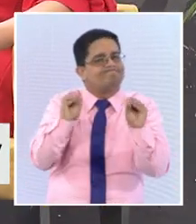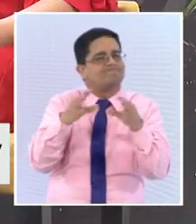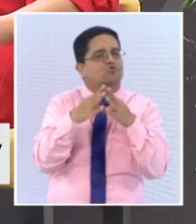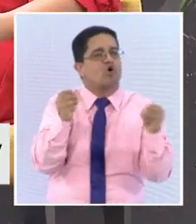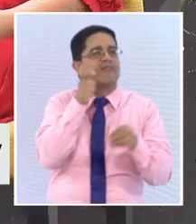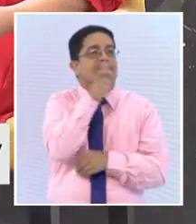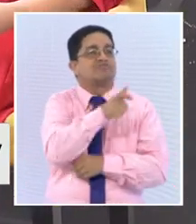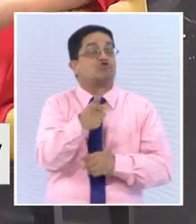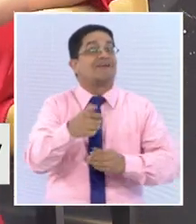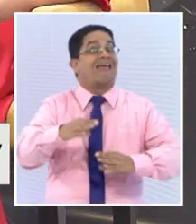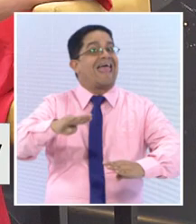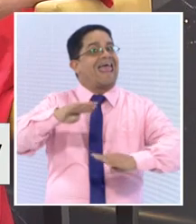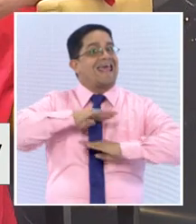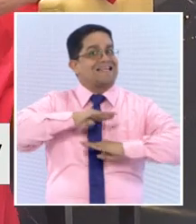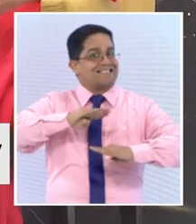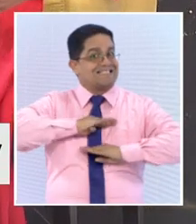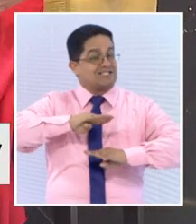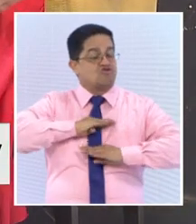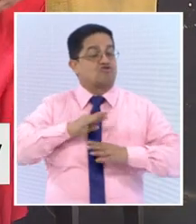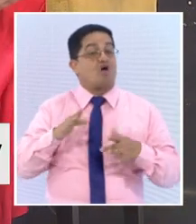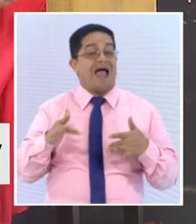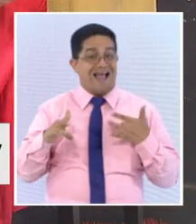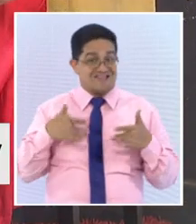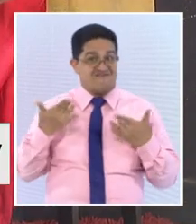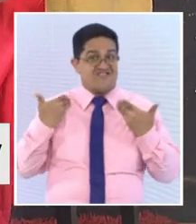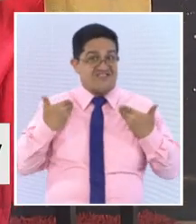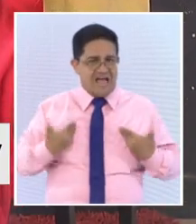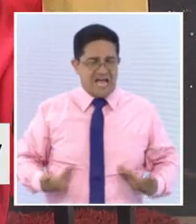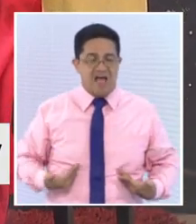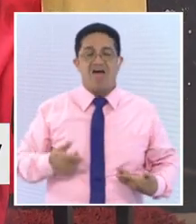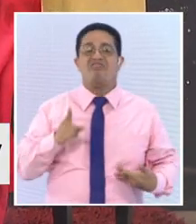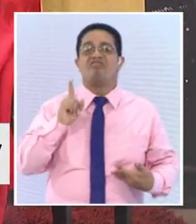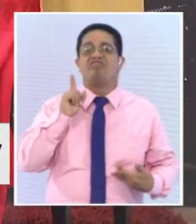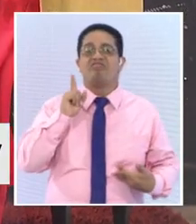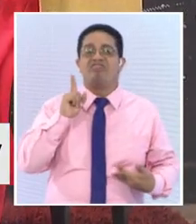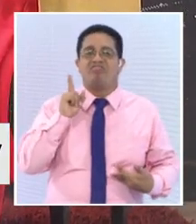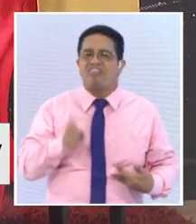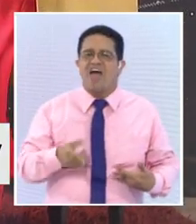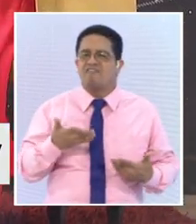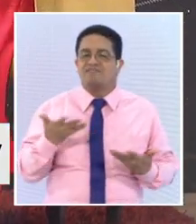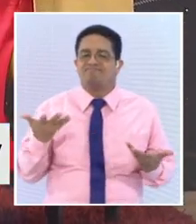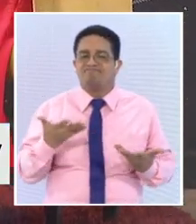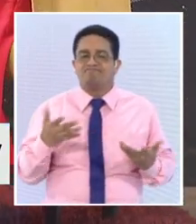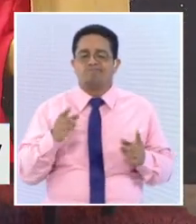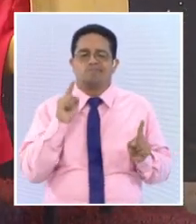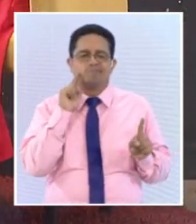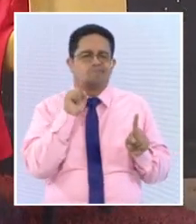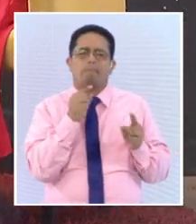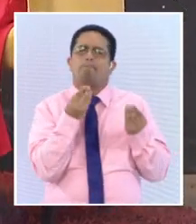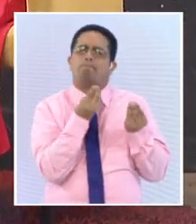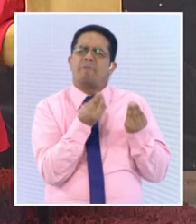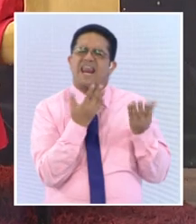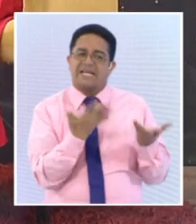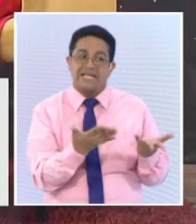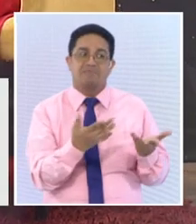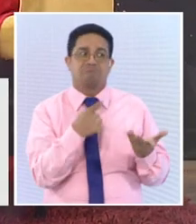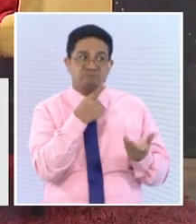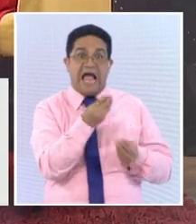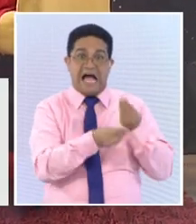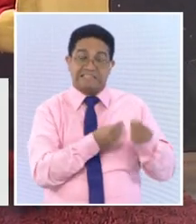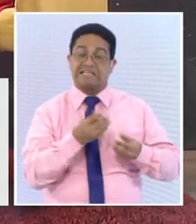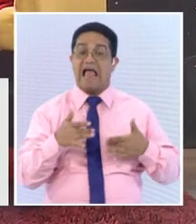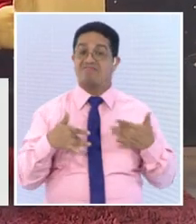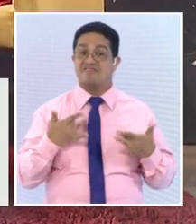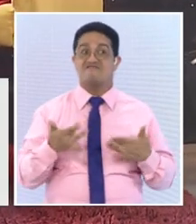que el ejercicio o la actividad física se debe desenvolver con precisamente eso, con la intención de hacer la actividad. Es